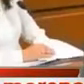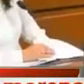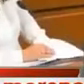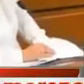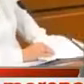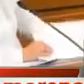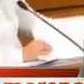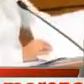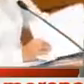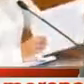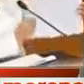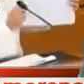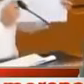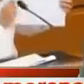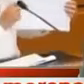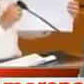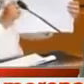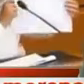justificable.